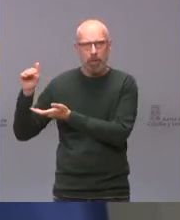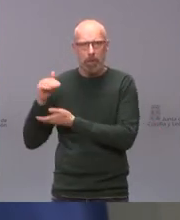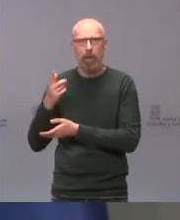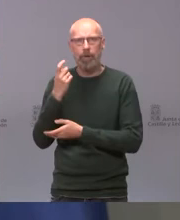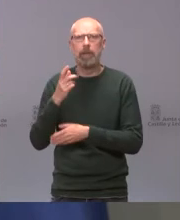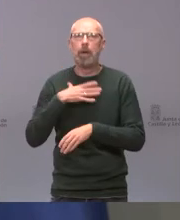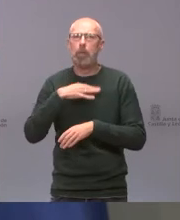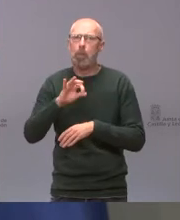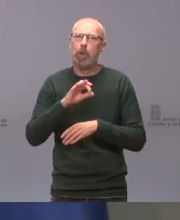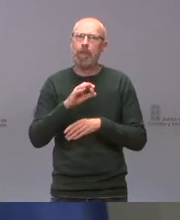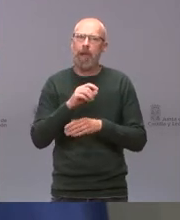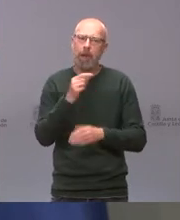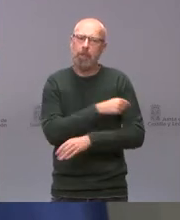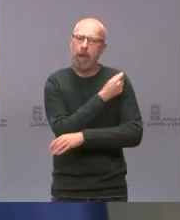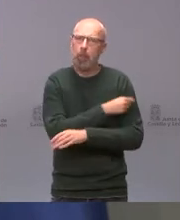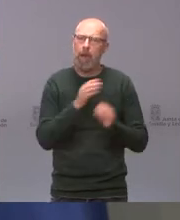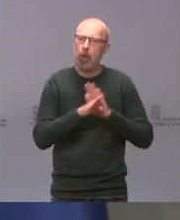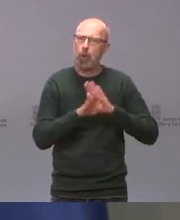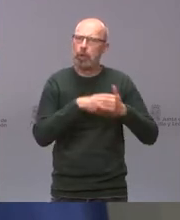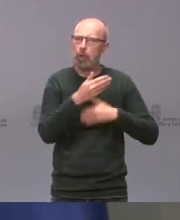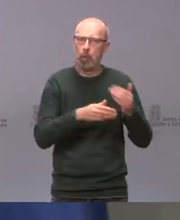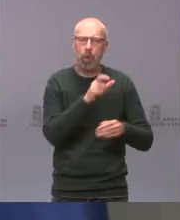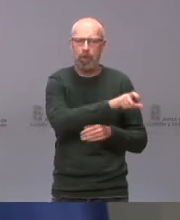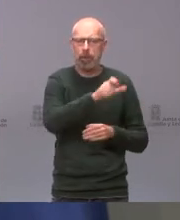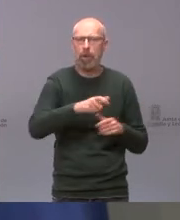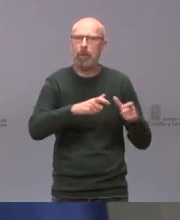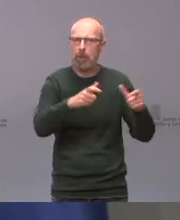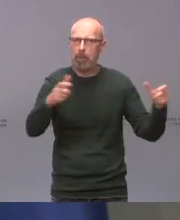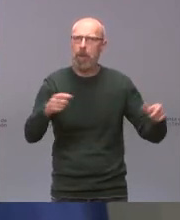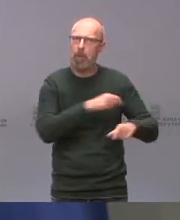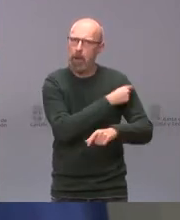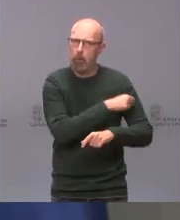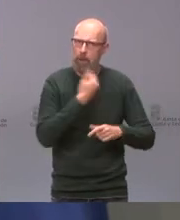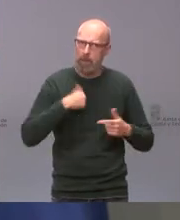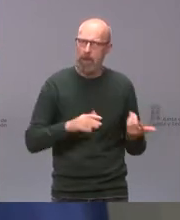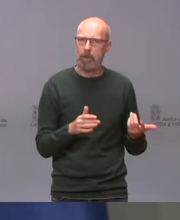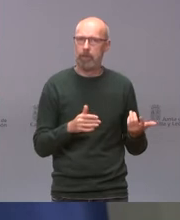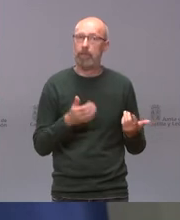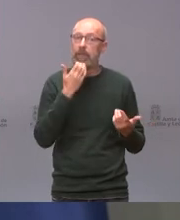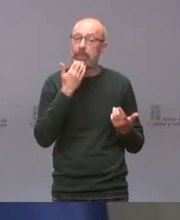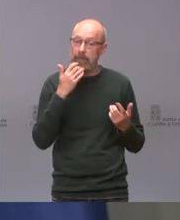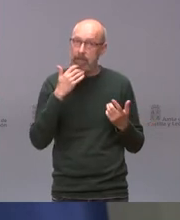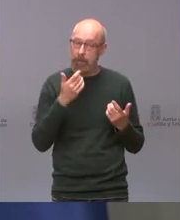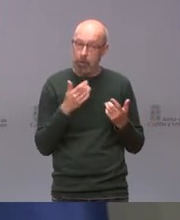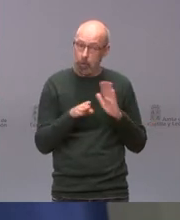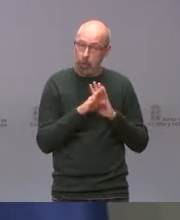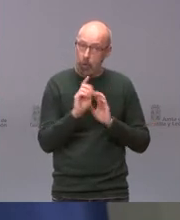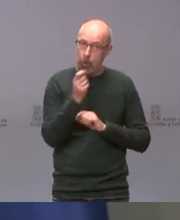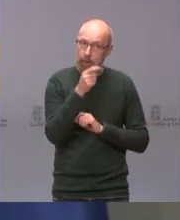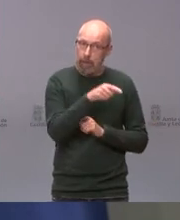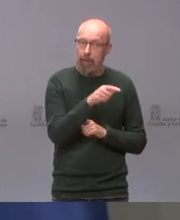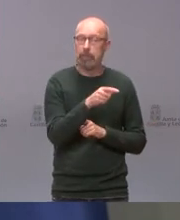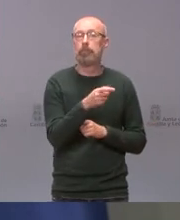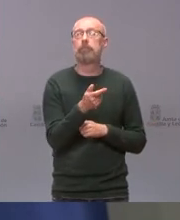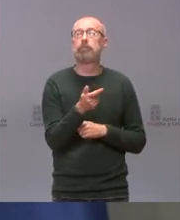a más población. Si esto se da, pues insisto, la situación de la incidencia no se va a